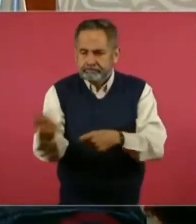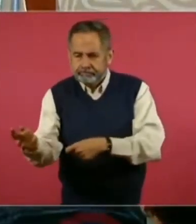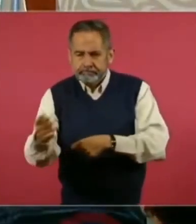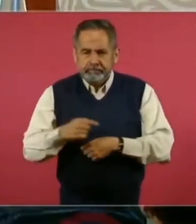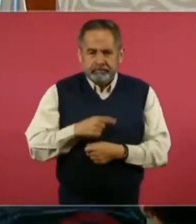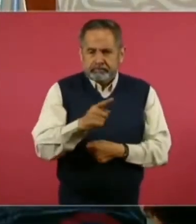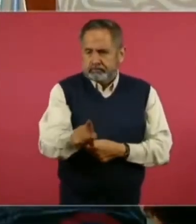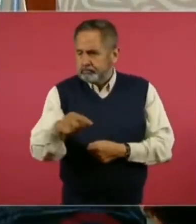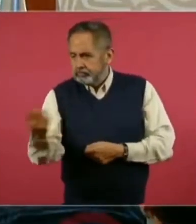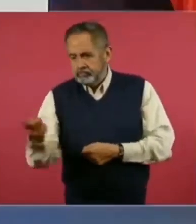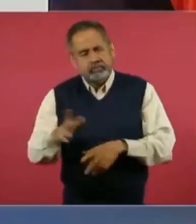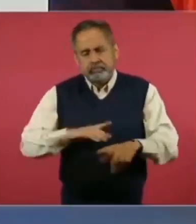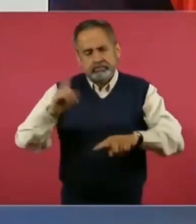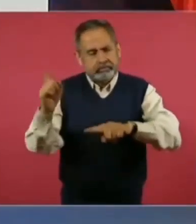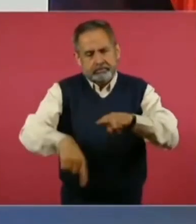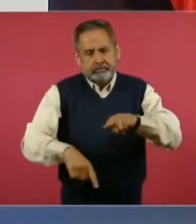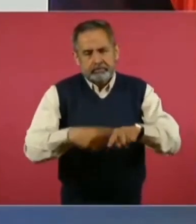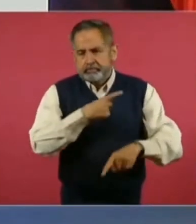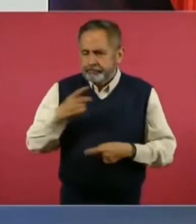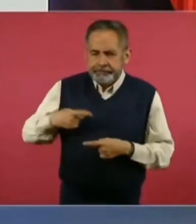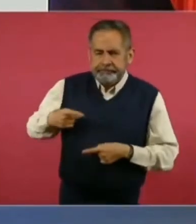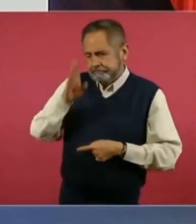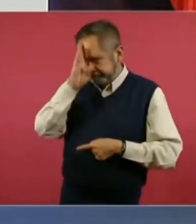El outsourcing,